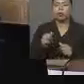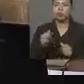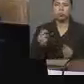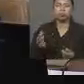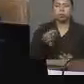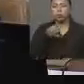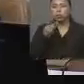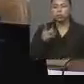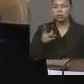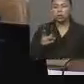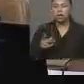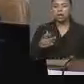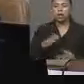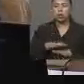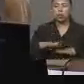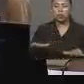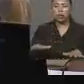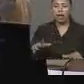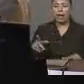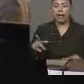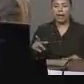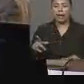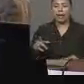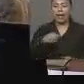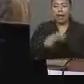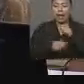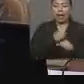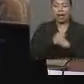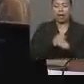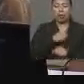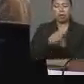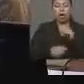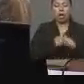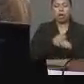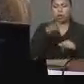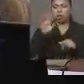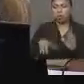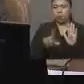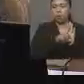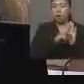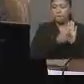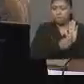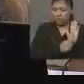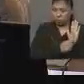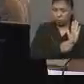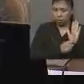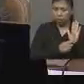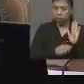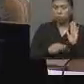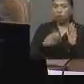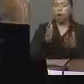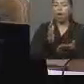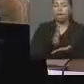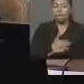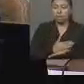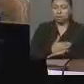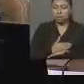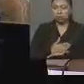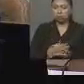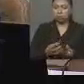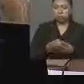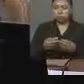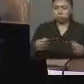con el límite de expansión que se pone año a año en este mismo presupuesto, pero que espero con este plan pueda ser